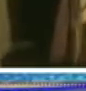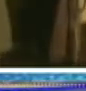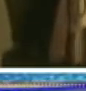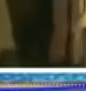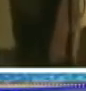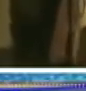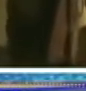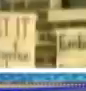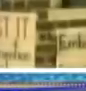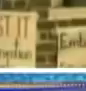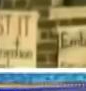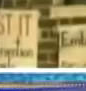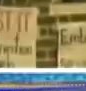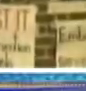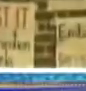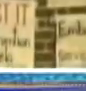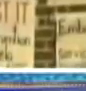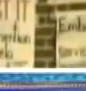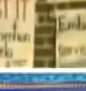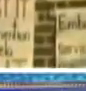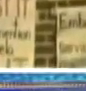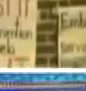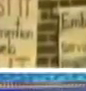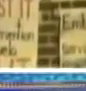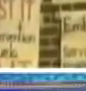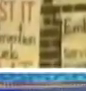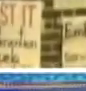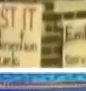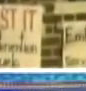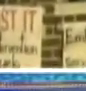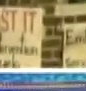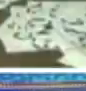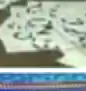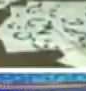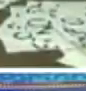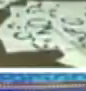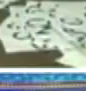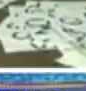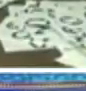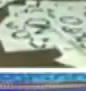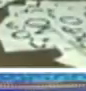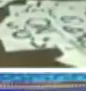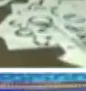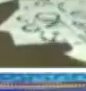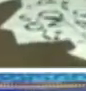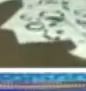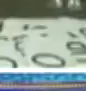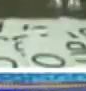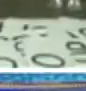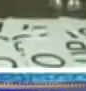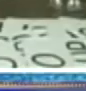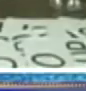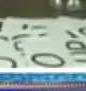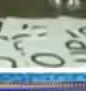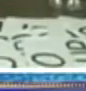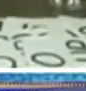odio, la desesperación desenfrenada, el odio desenfrenado de los